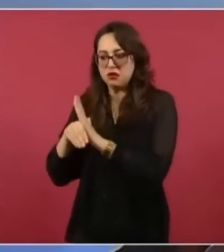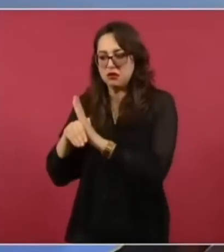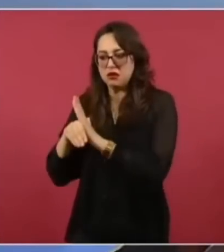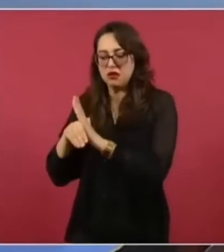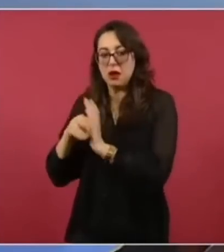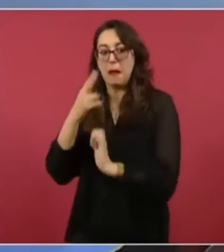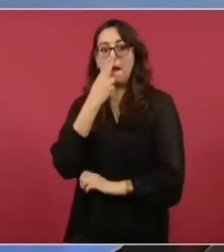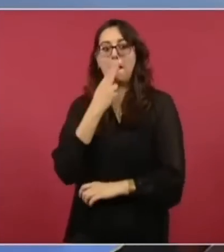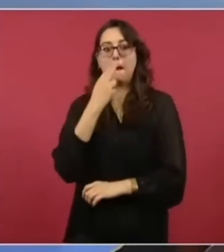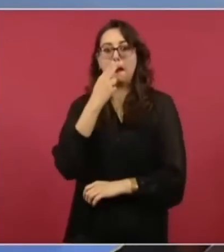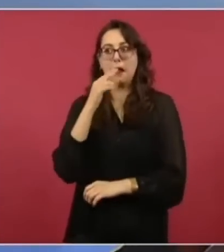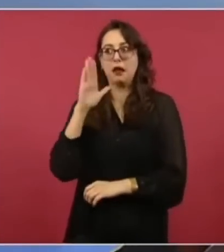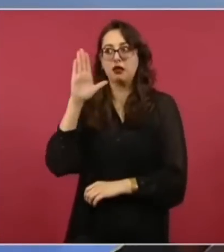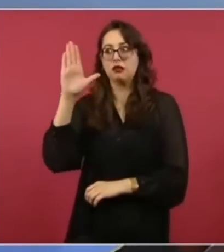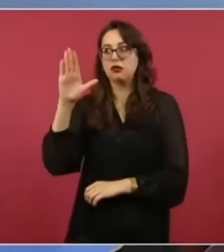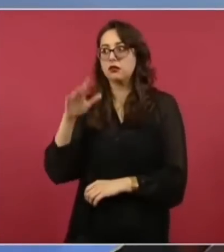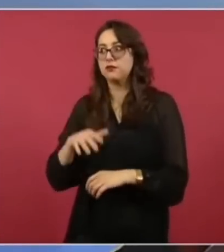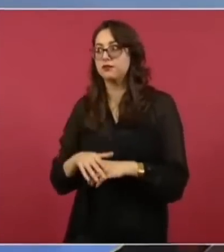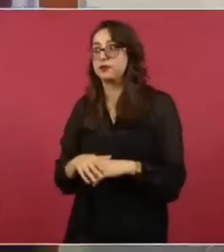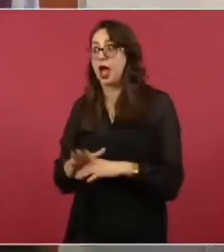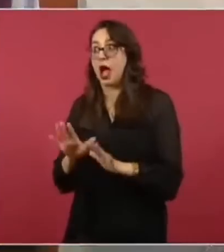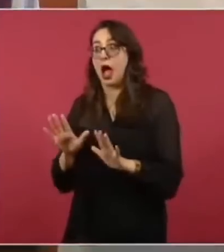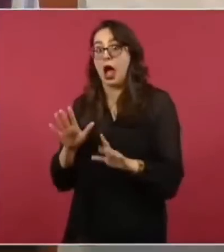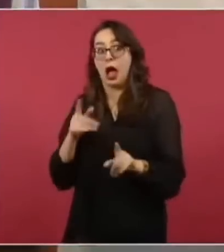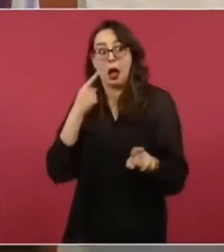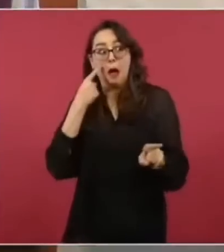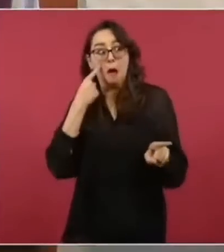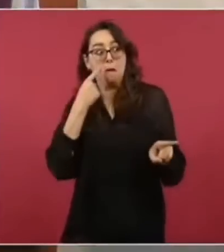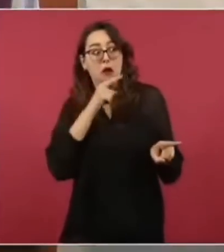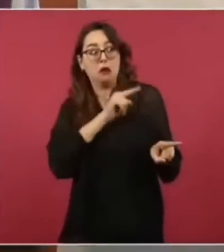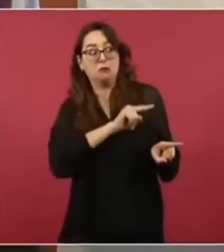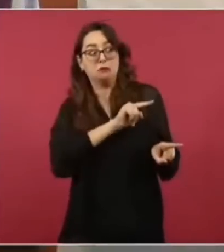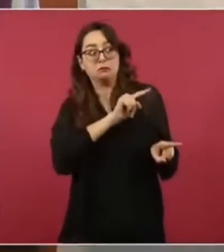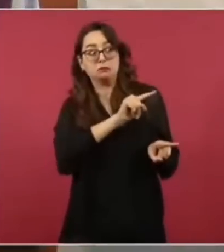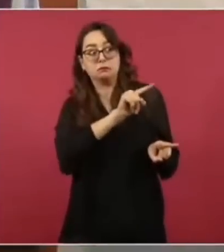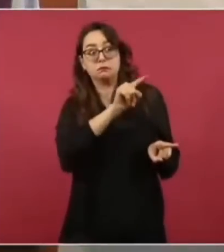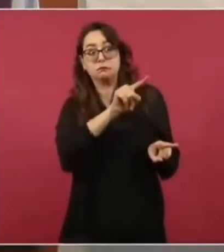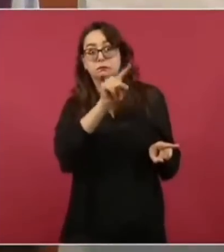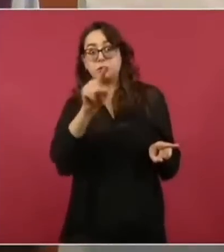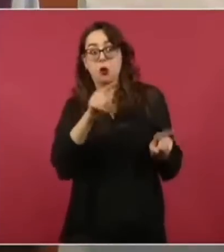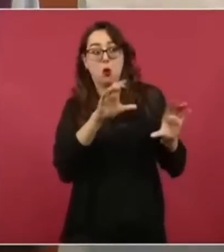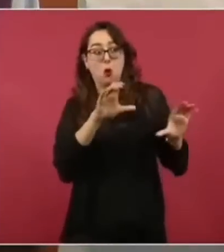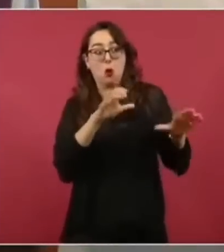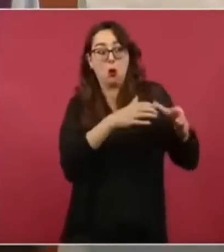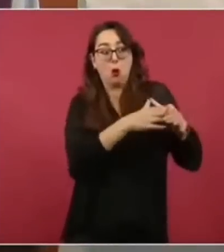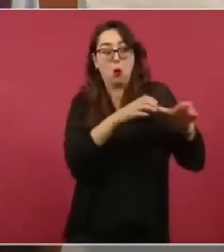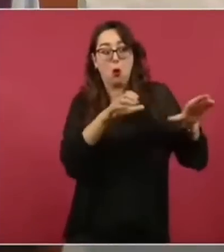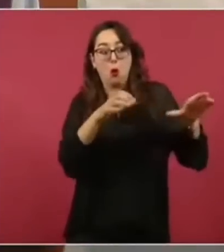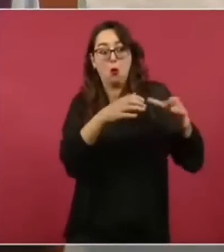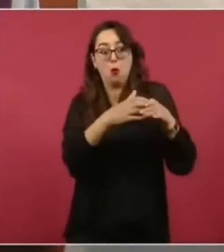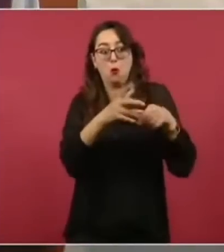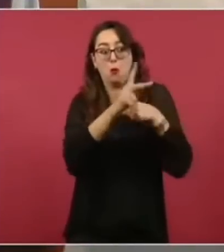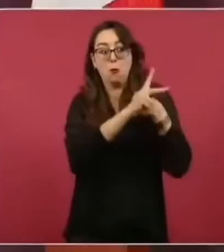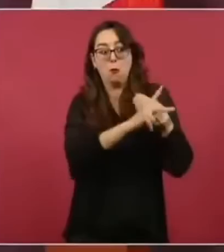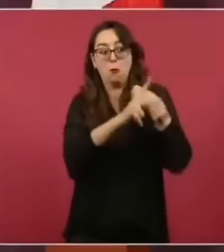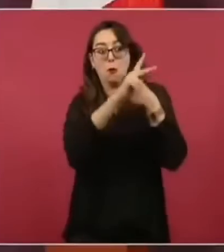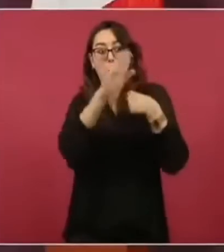grupos sociales o culturales, nacionales o extranjeros, tiene una